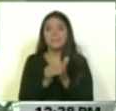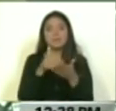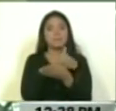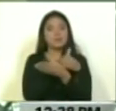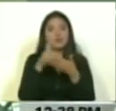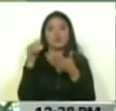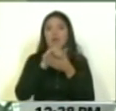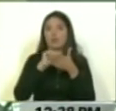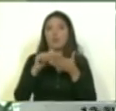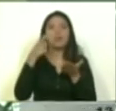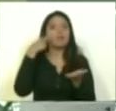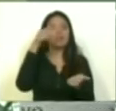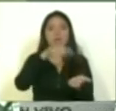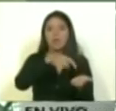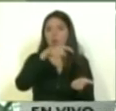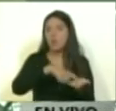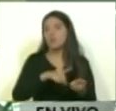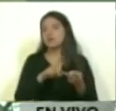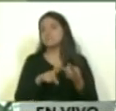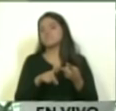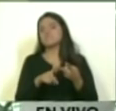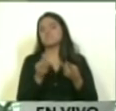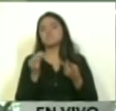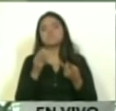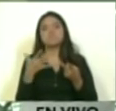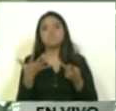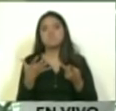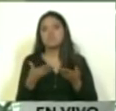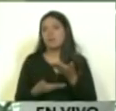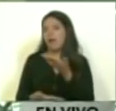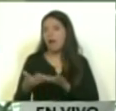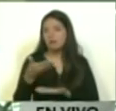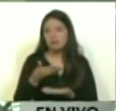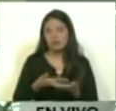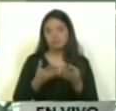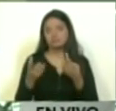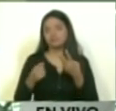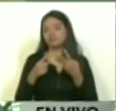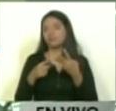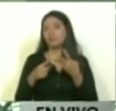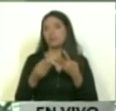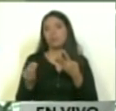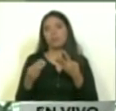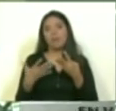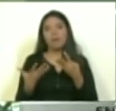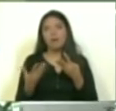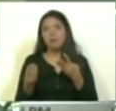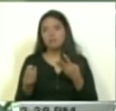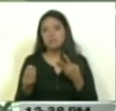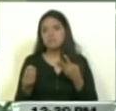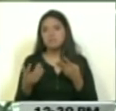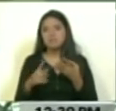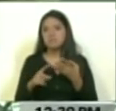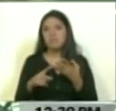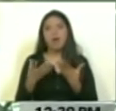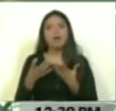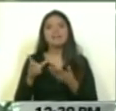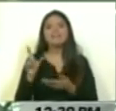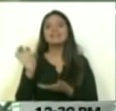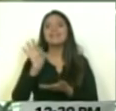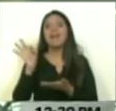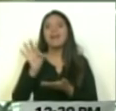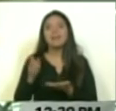deuda, en canje de bonos, en capital de intereses, en